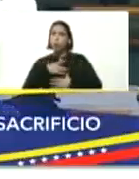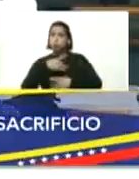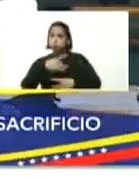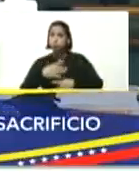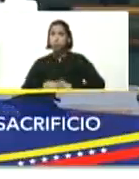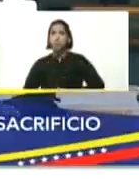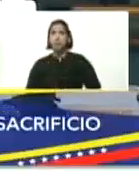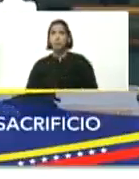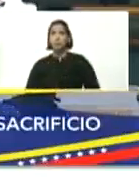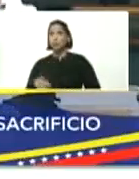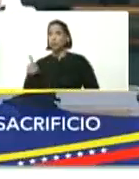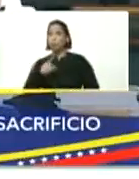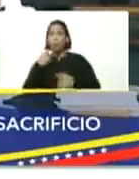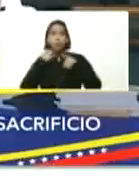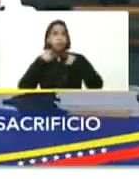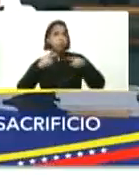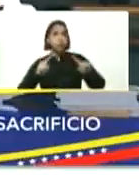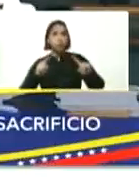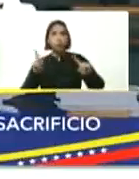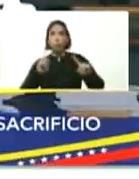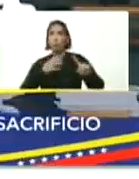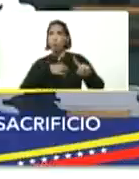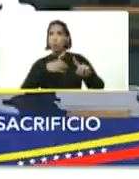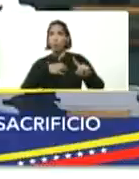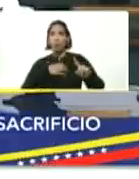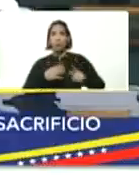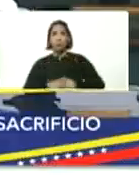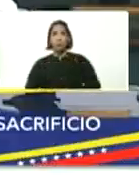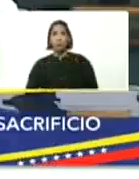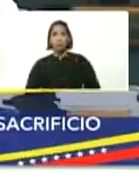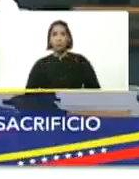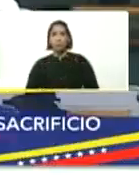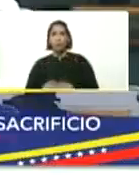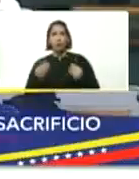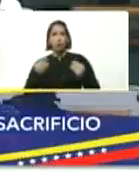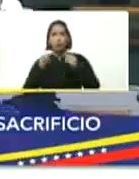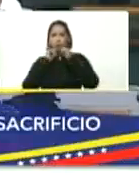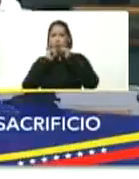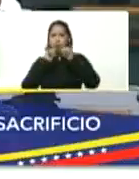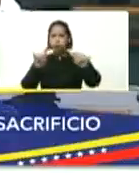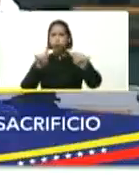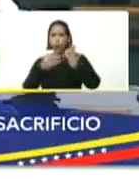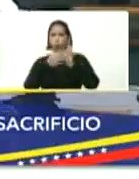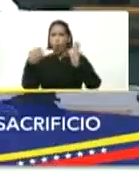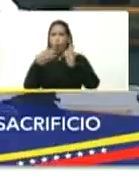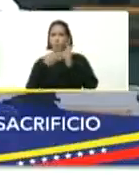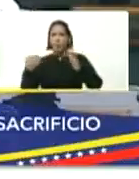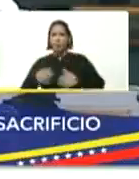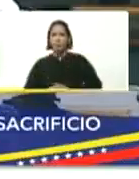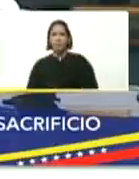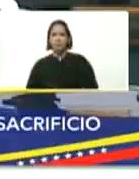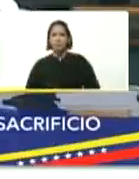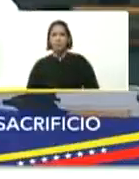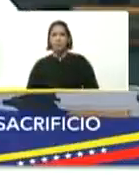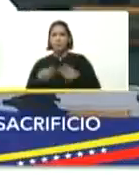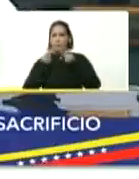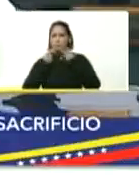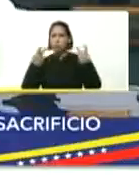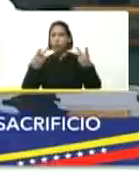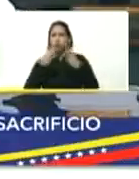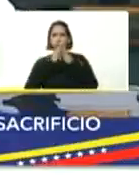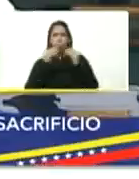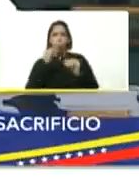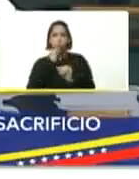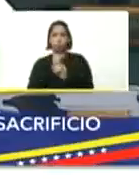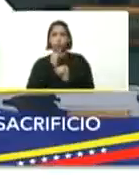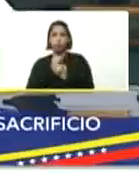No se lo vayan a perder. Vamos a sacar varias ediciones. y vamos a compartirlo por todas las redes sociales